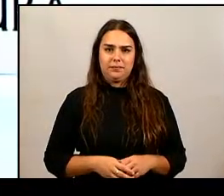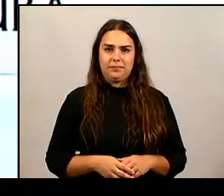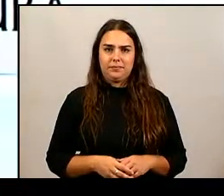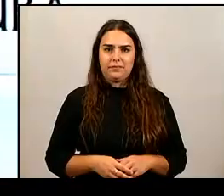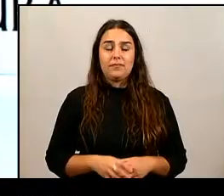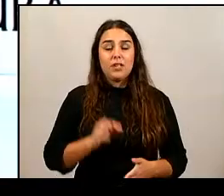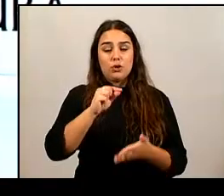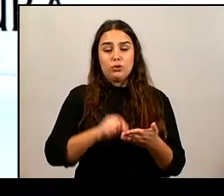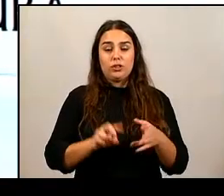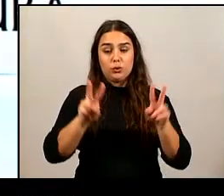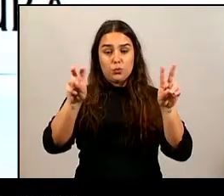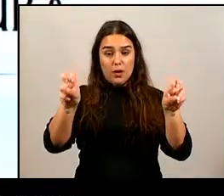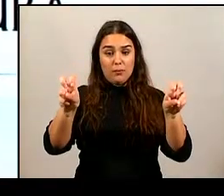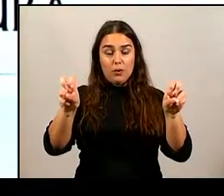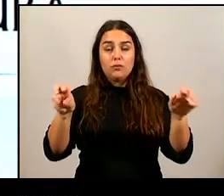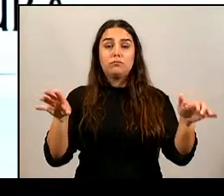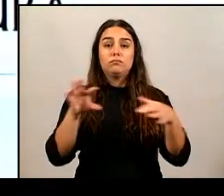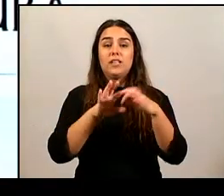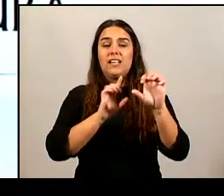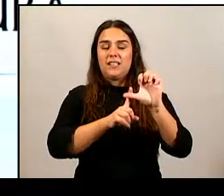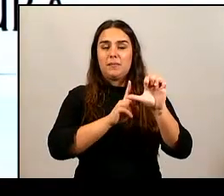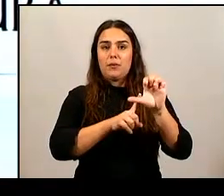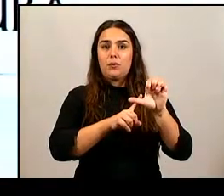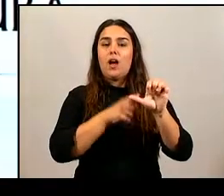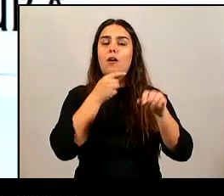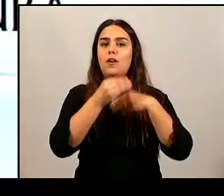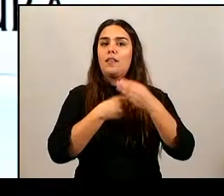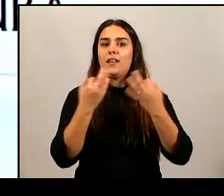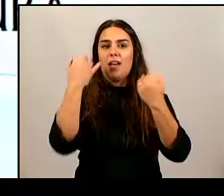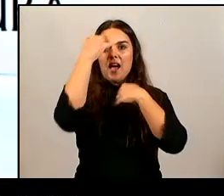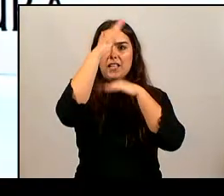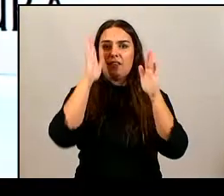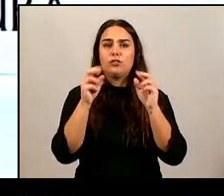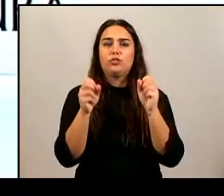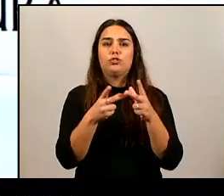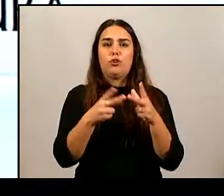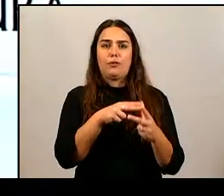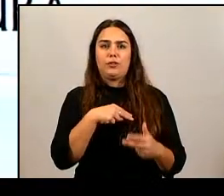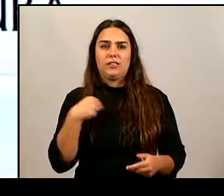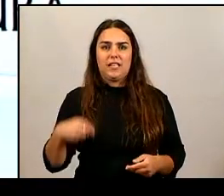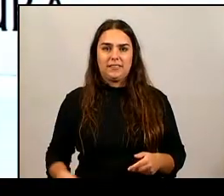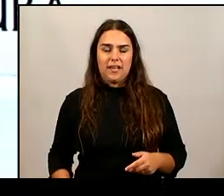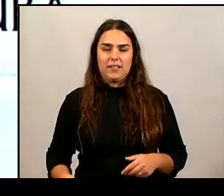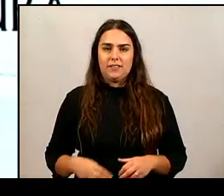nuevo contrato posiciona a Extremadura como un referente en la atención sociosanitaria de calidad.